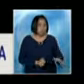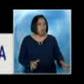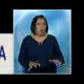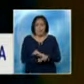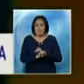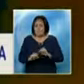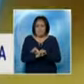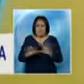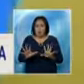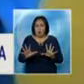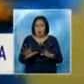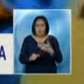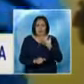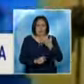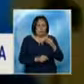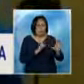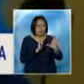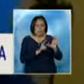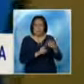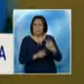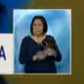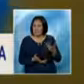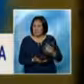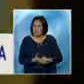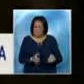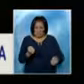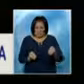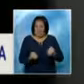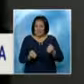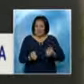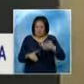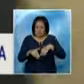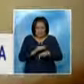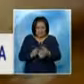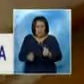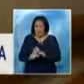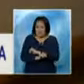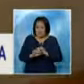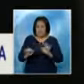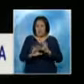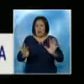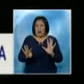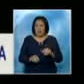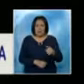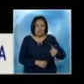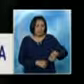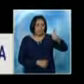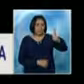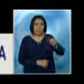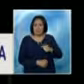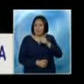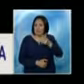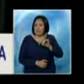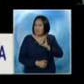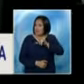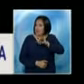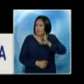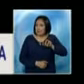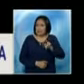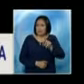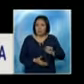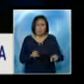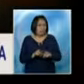de Sendero Luminoso. El grupo terrorista hizo explotar un coche bomba aquí en nuestra sede, cobrando la vida del jefe de prensa Alejandro Pérez, así